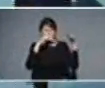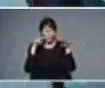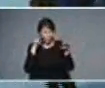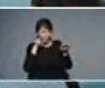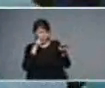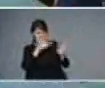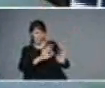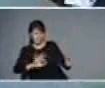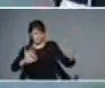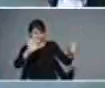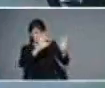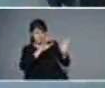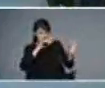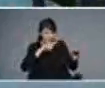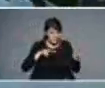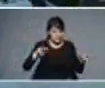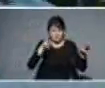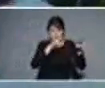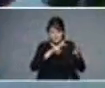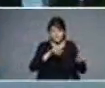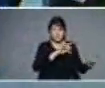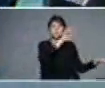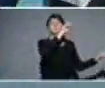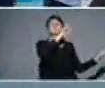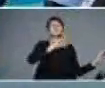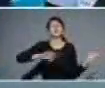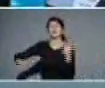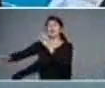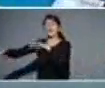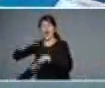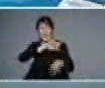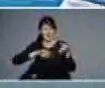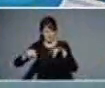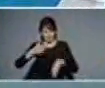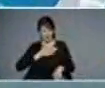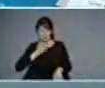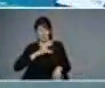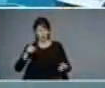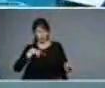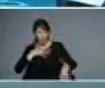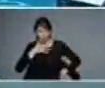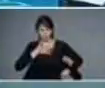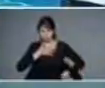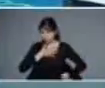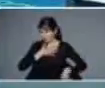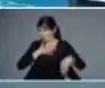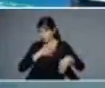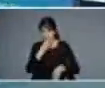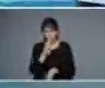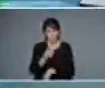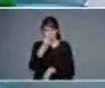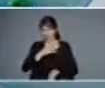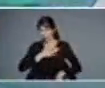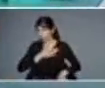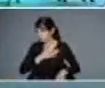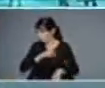más japa la japa esta arena no es mía voy afici dos o tres